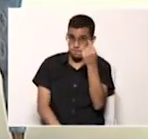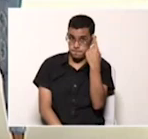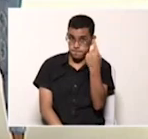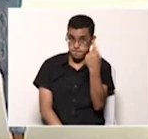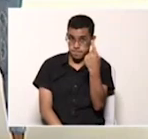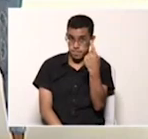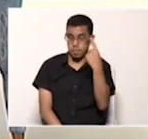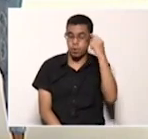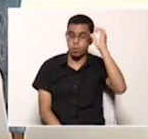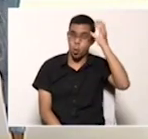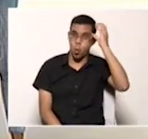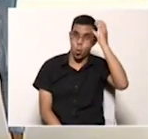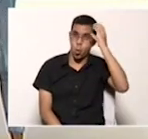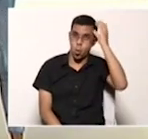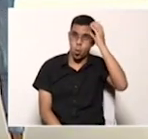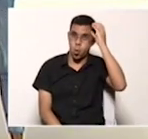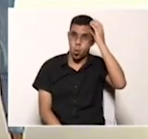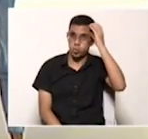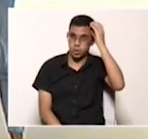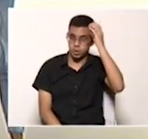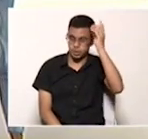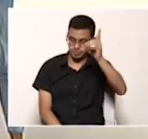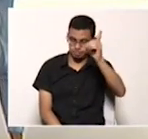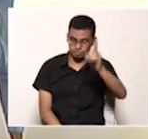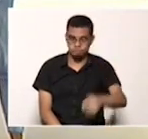José? Profe, caramba.